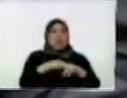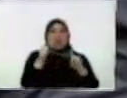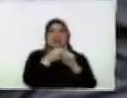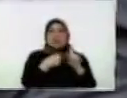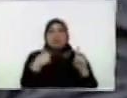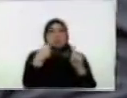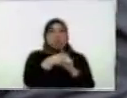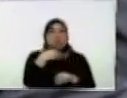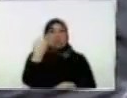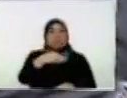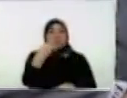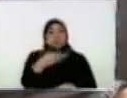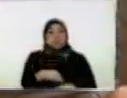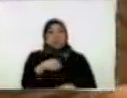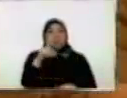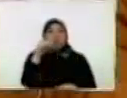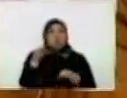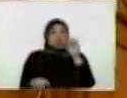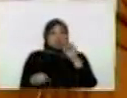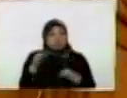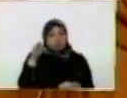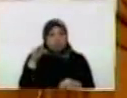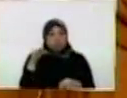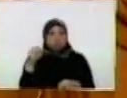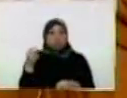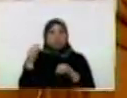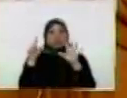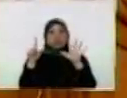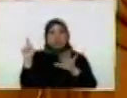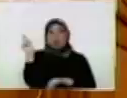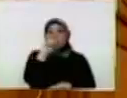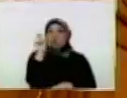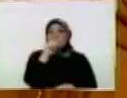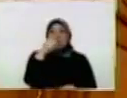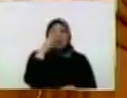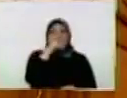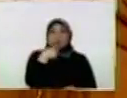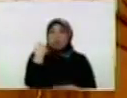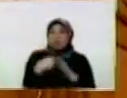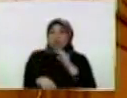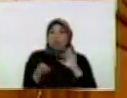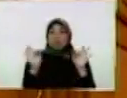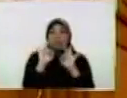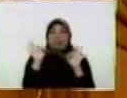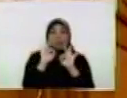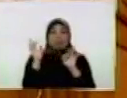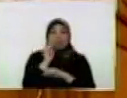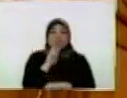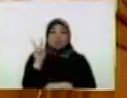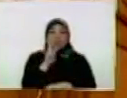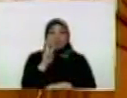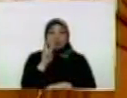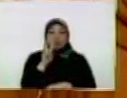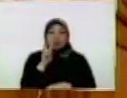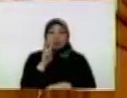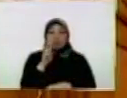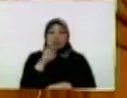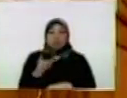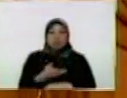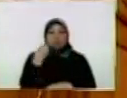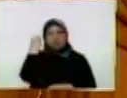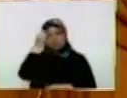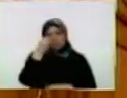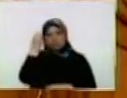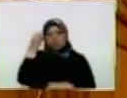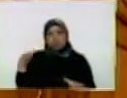una pensión justa, que además tenían más de 6 meses que no cobraban en Venezuela. Y de allí salimos convencidos un